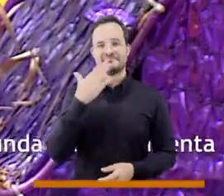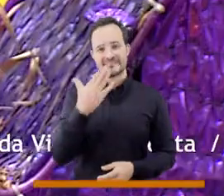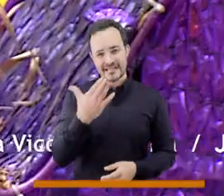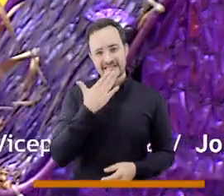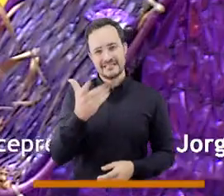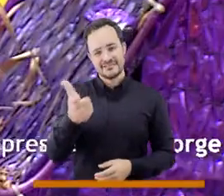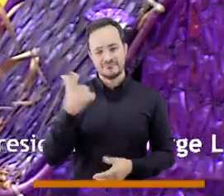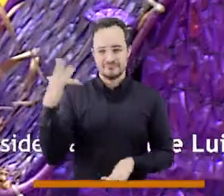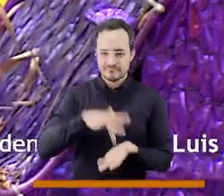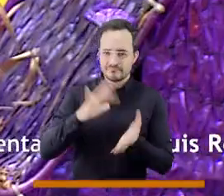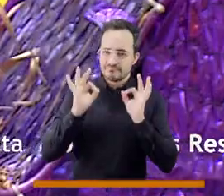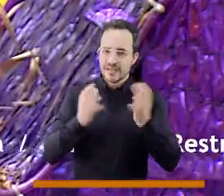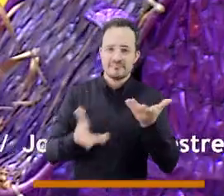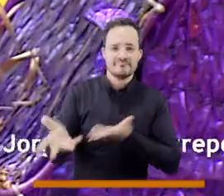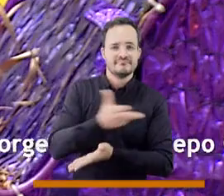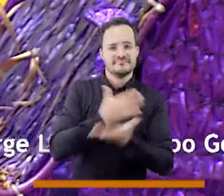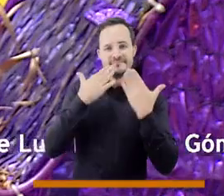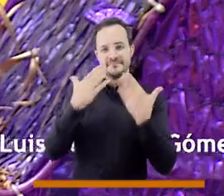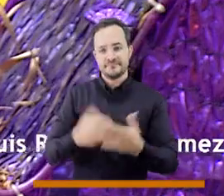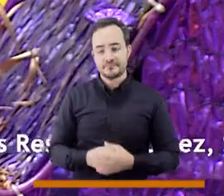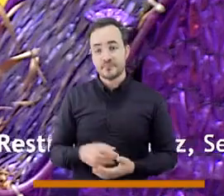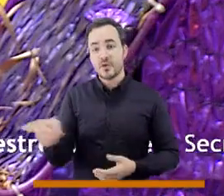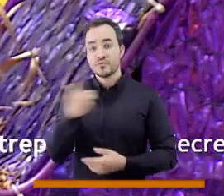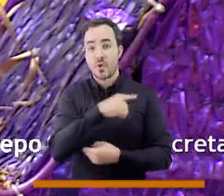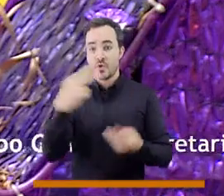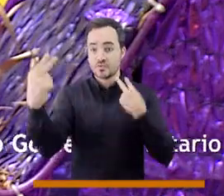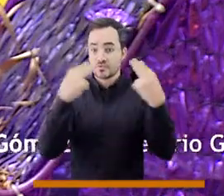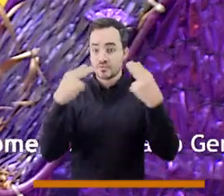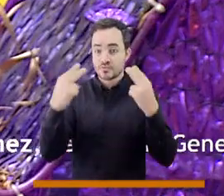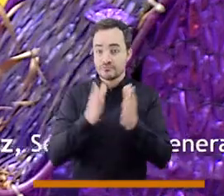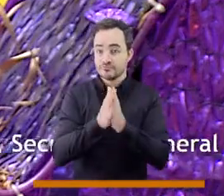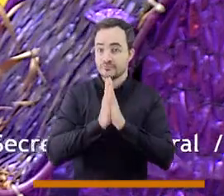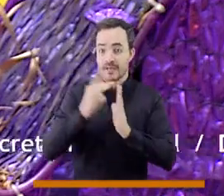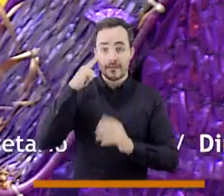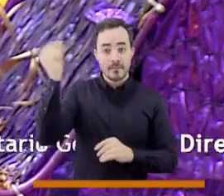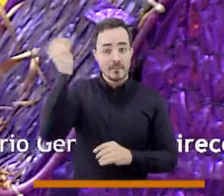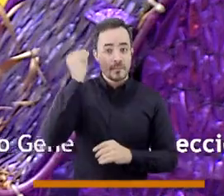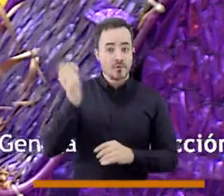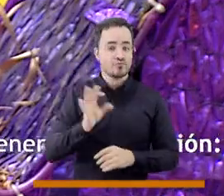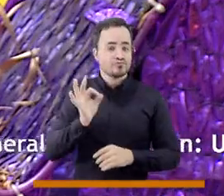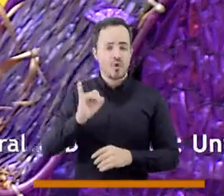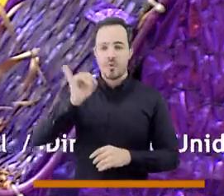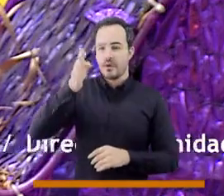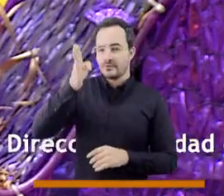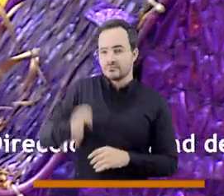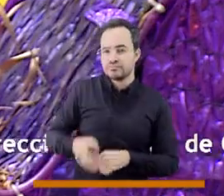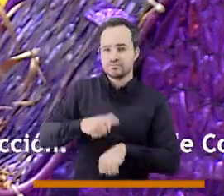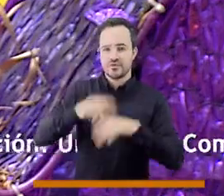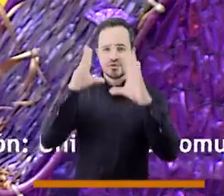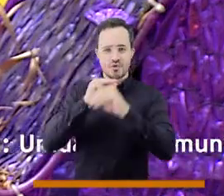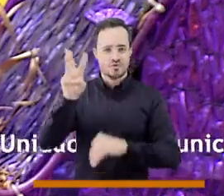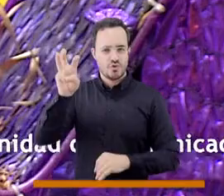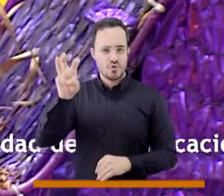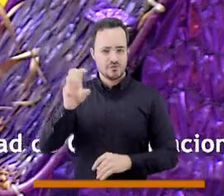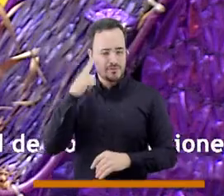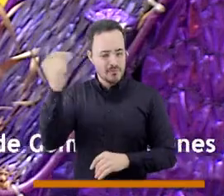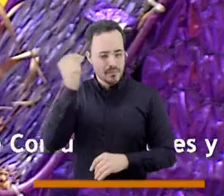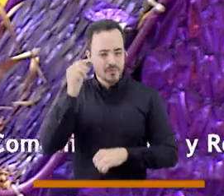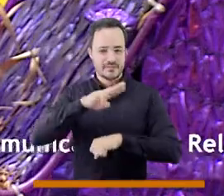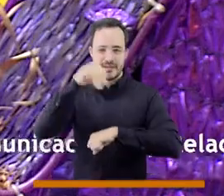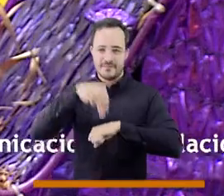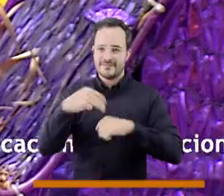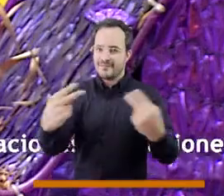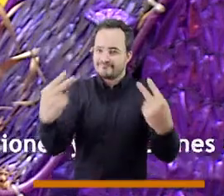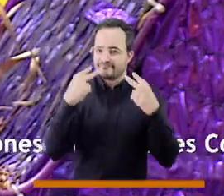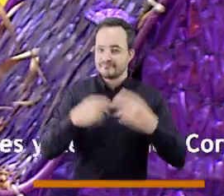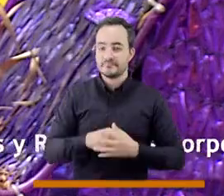para la ciudad. Pues, concejal, agradecerle por acompañarnos, recordarle a los televidentes la cita todos